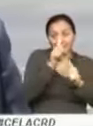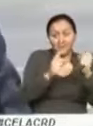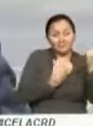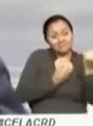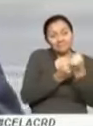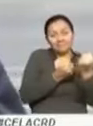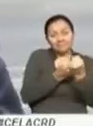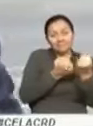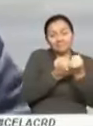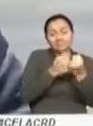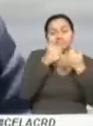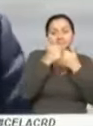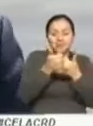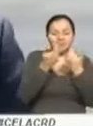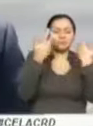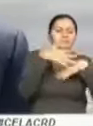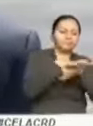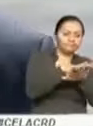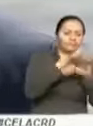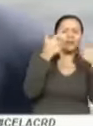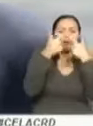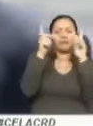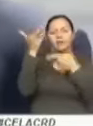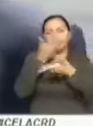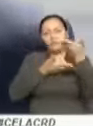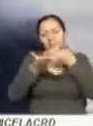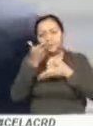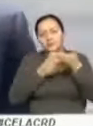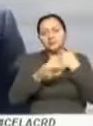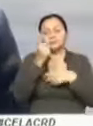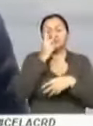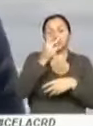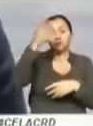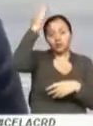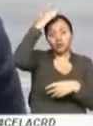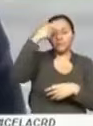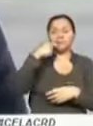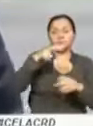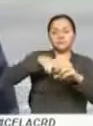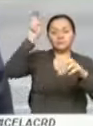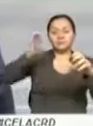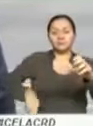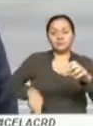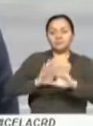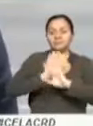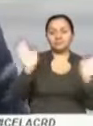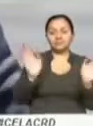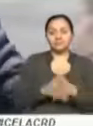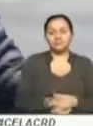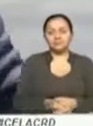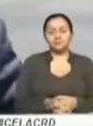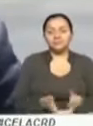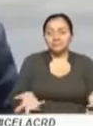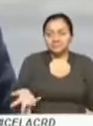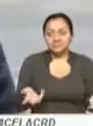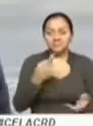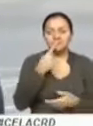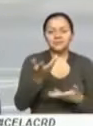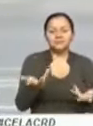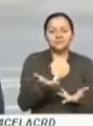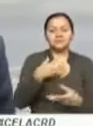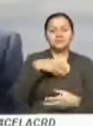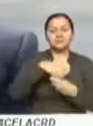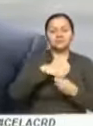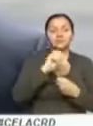entusiasmo que el acuerdo transpacífico, que el libre comercio. Llega Trump y lo primero que hace es sacar a Estados Unidos de todo aquello. Lea el libro